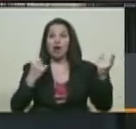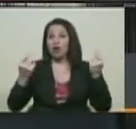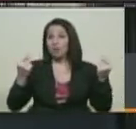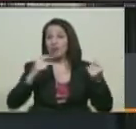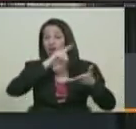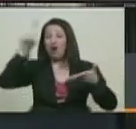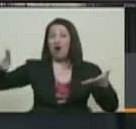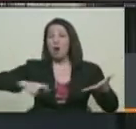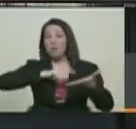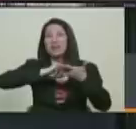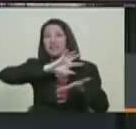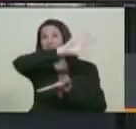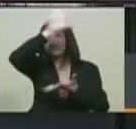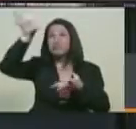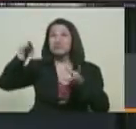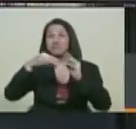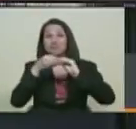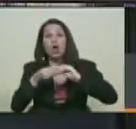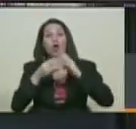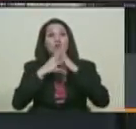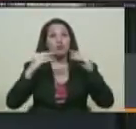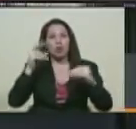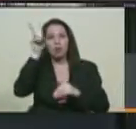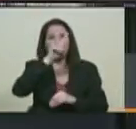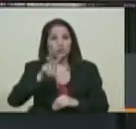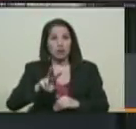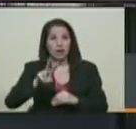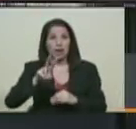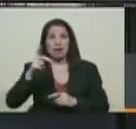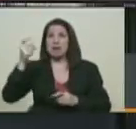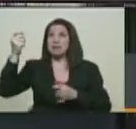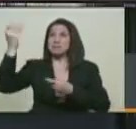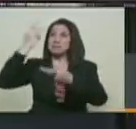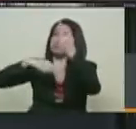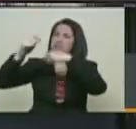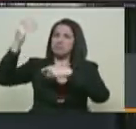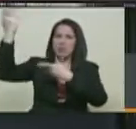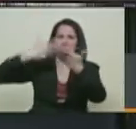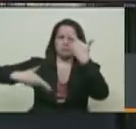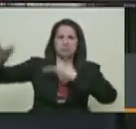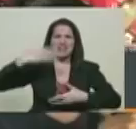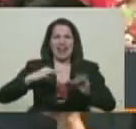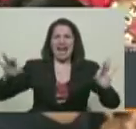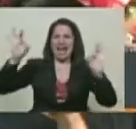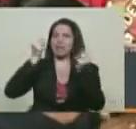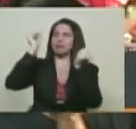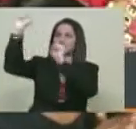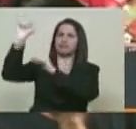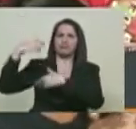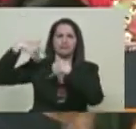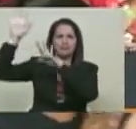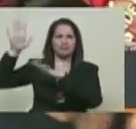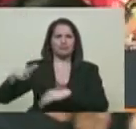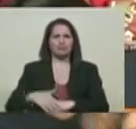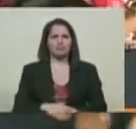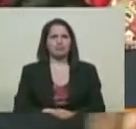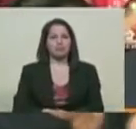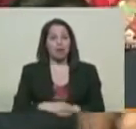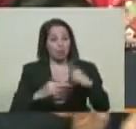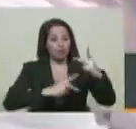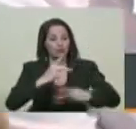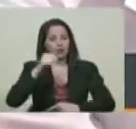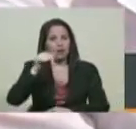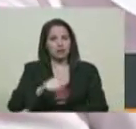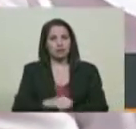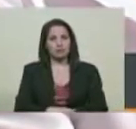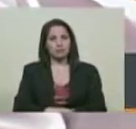total de nuestro país y no tener que importar nunca nada de afuera. Eso lo vamos a lograr.